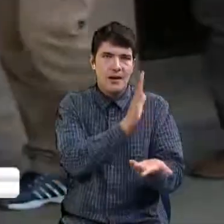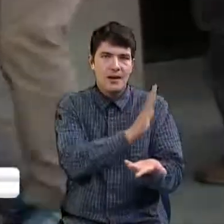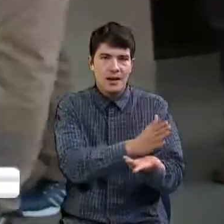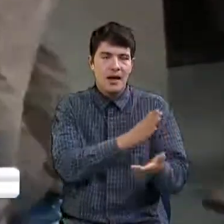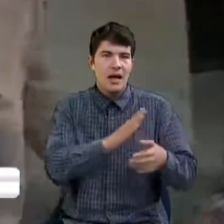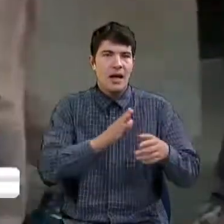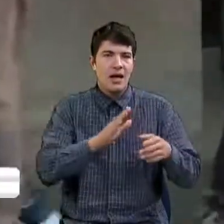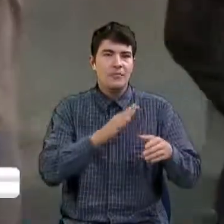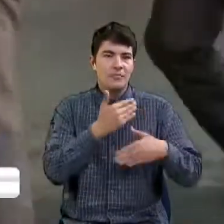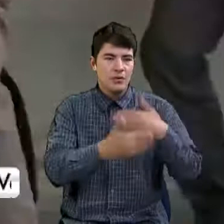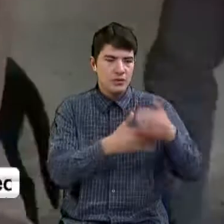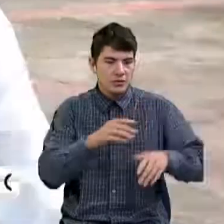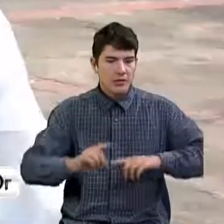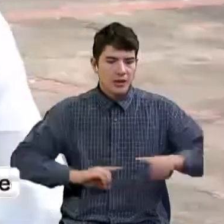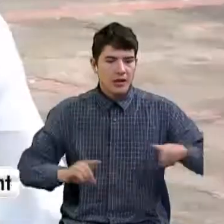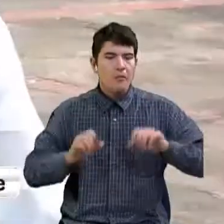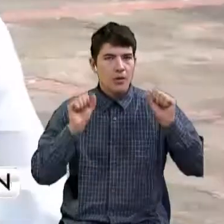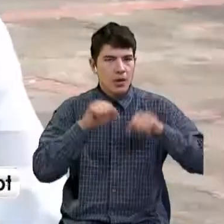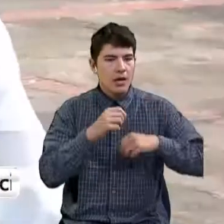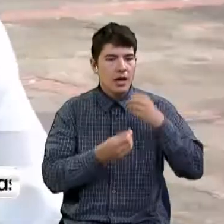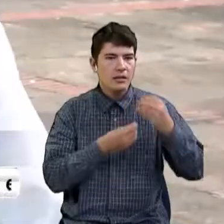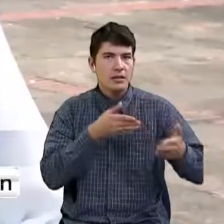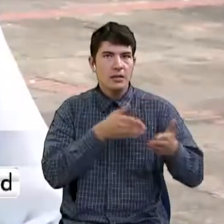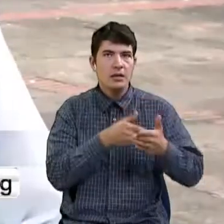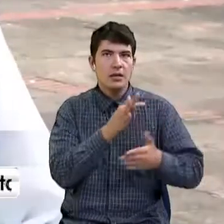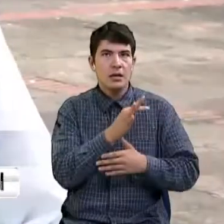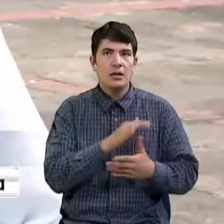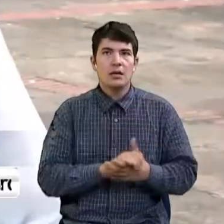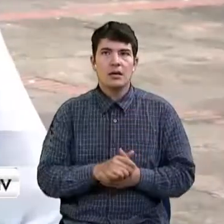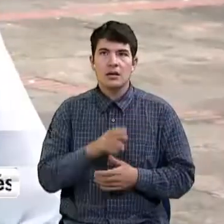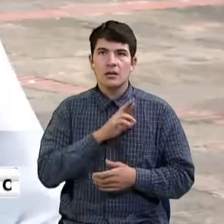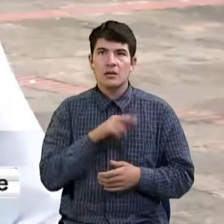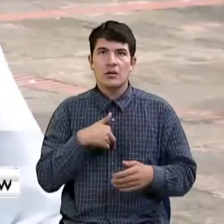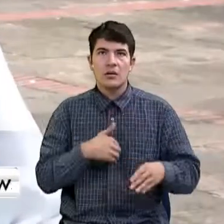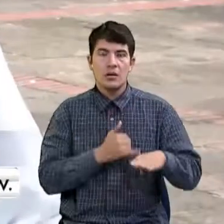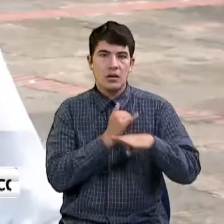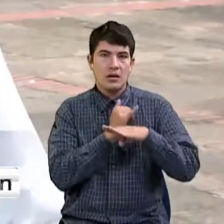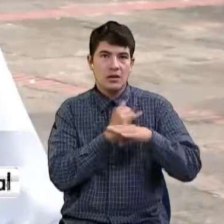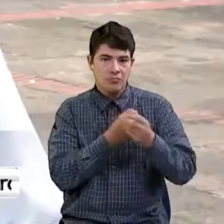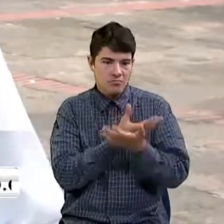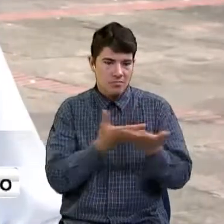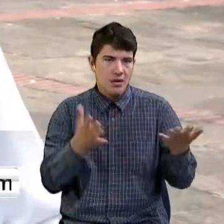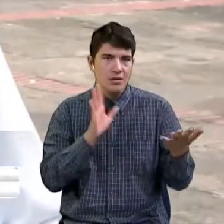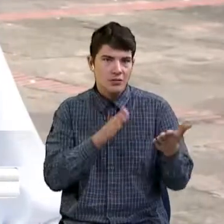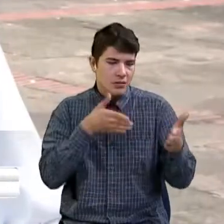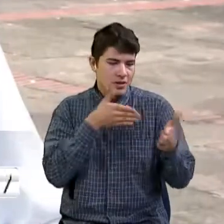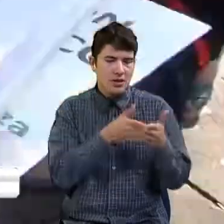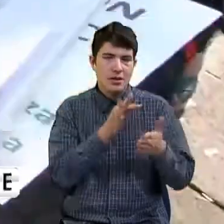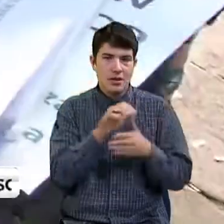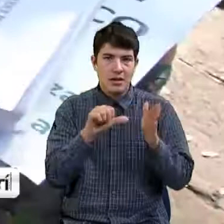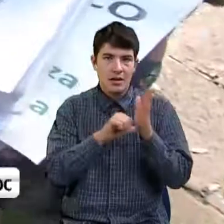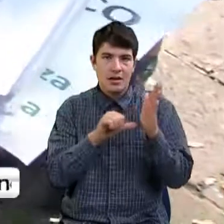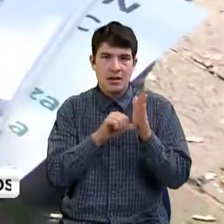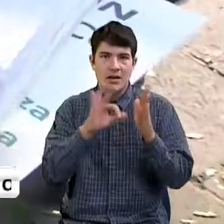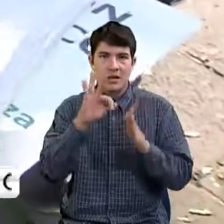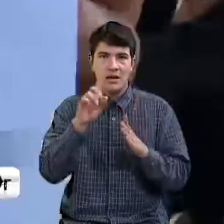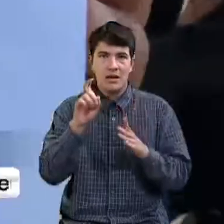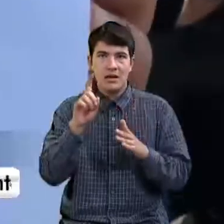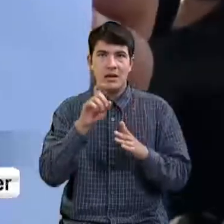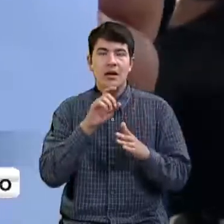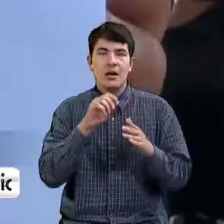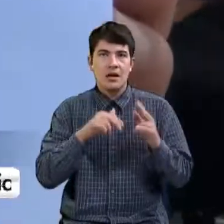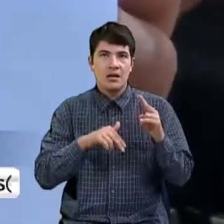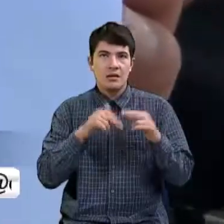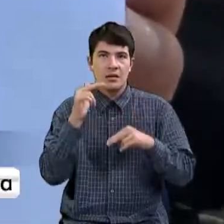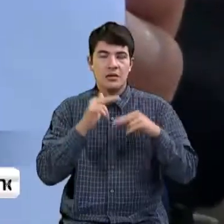para radicar una tutela. Se le está solicitando a través de este instrumento constitucional consagrado en el artículo 86 que se construya